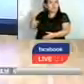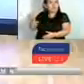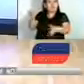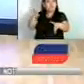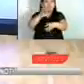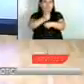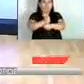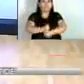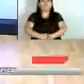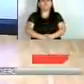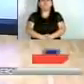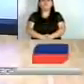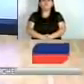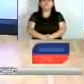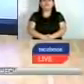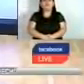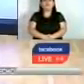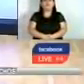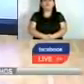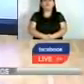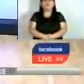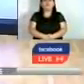reporte.